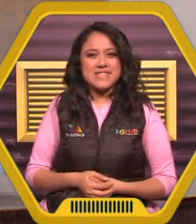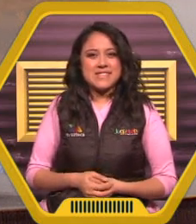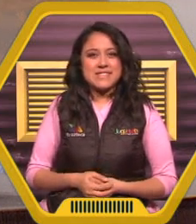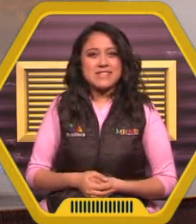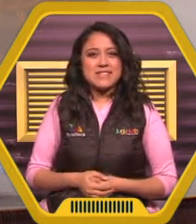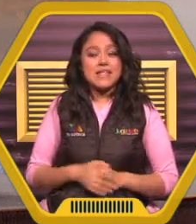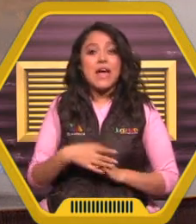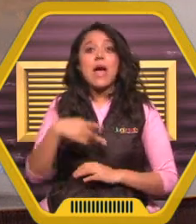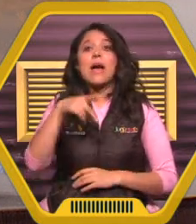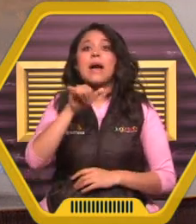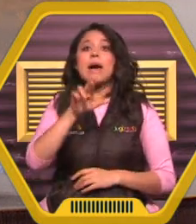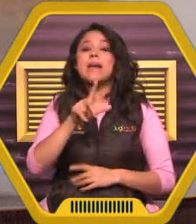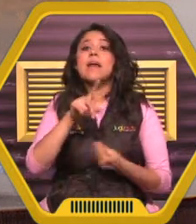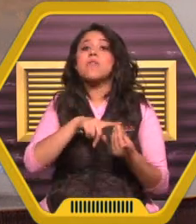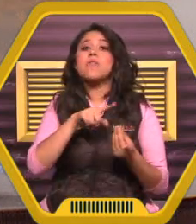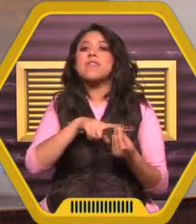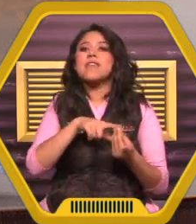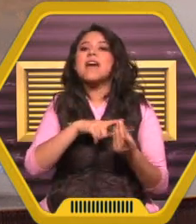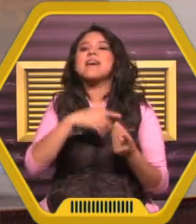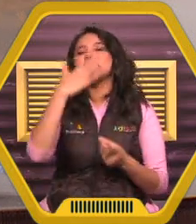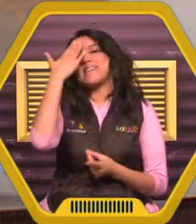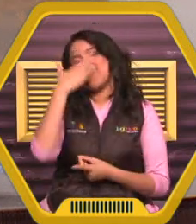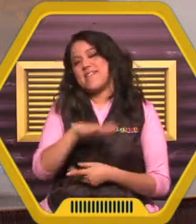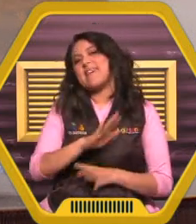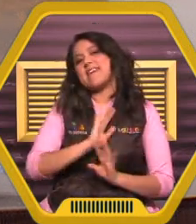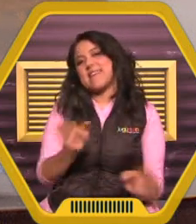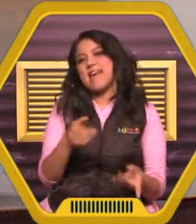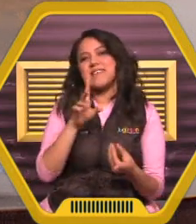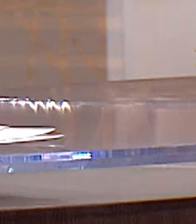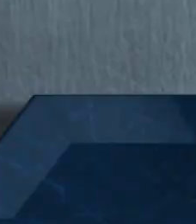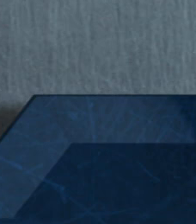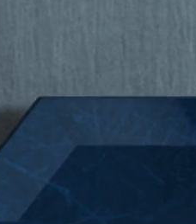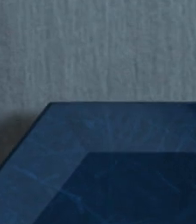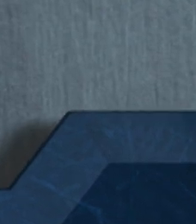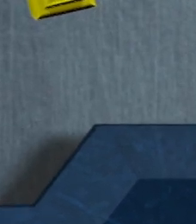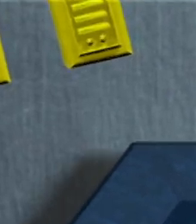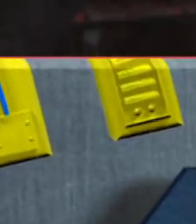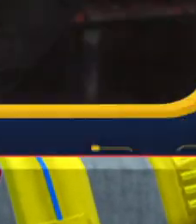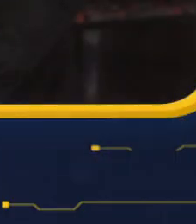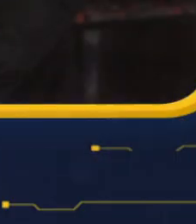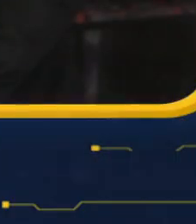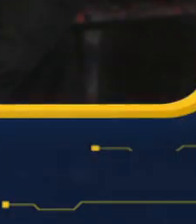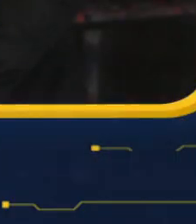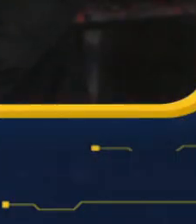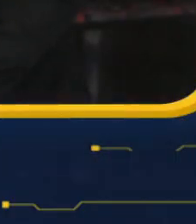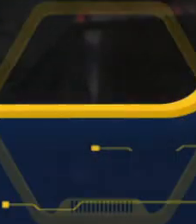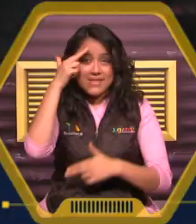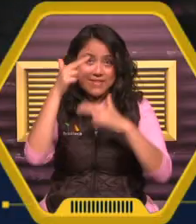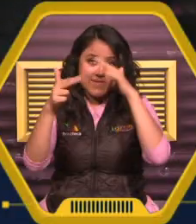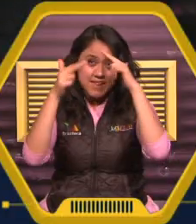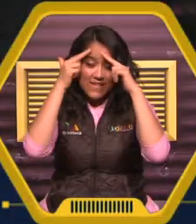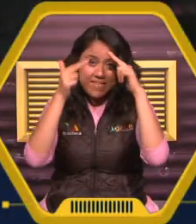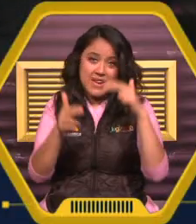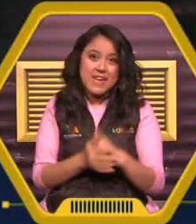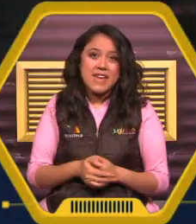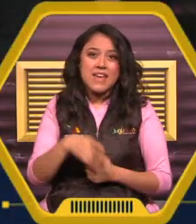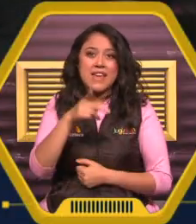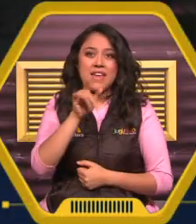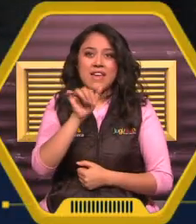ya apareció Calle. ¿Dónde está Calle? Calle, ya sé dónde anda Calle, ya lo sé. Calle, ¿cómo estás? Hola, hola.